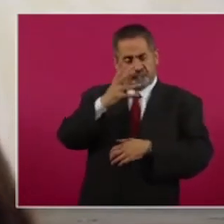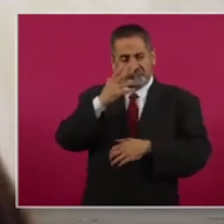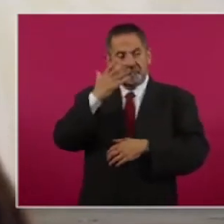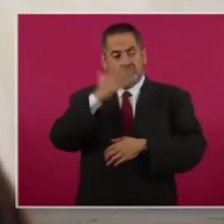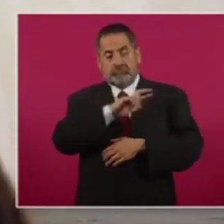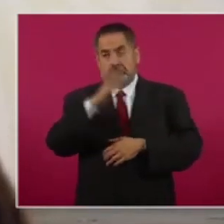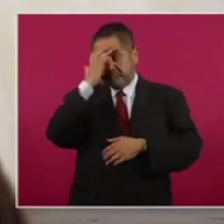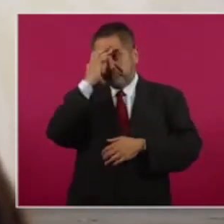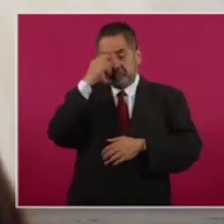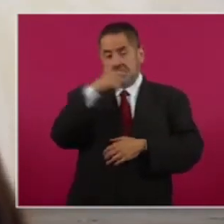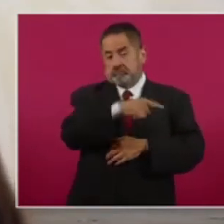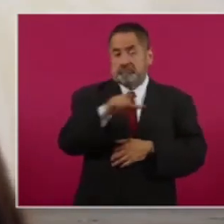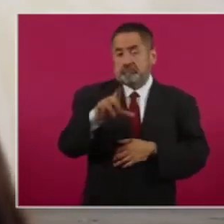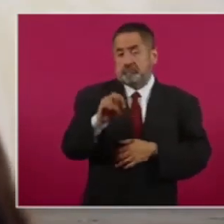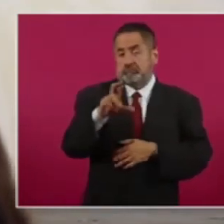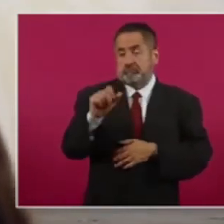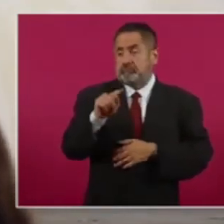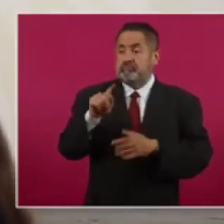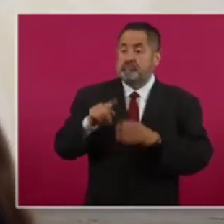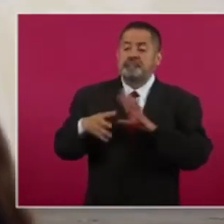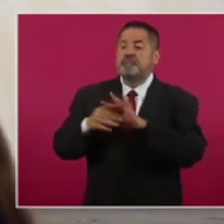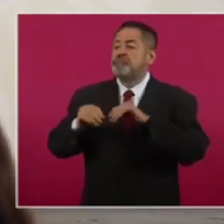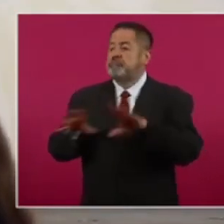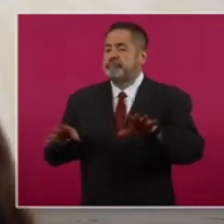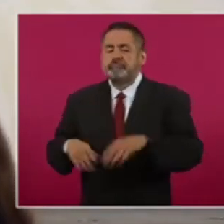si él